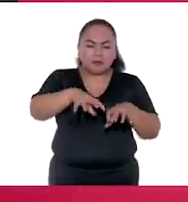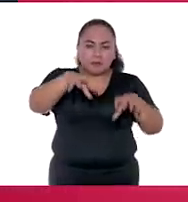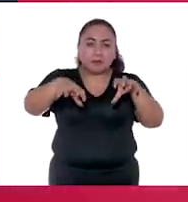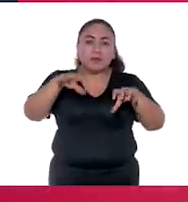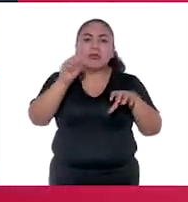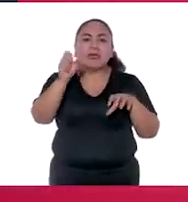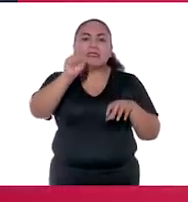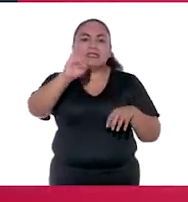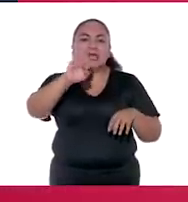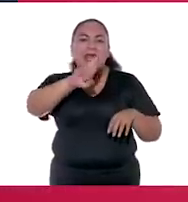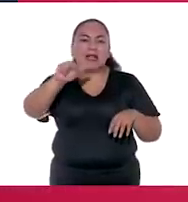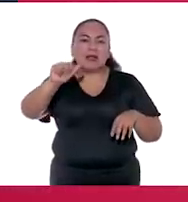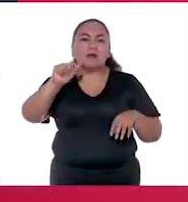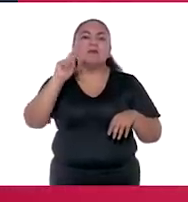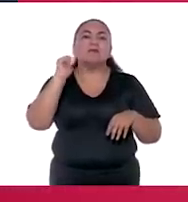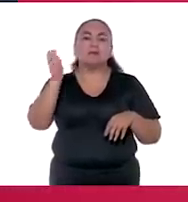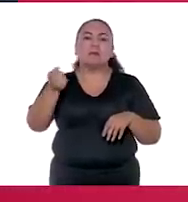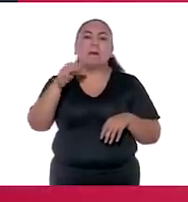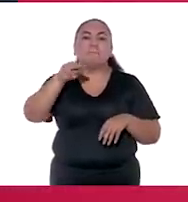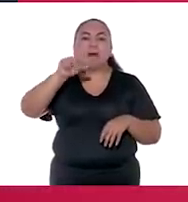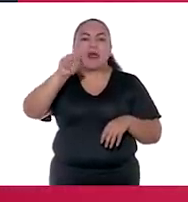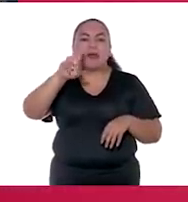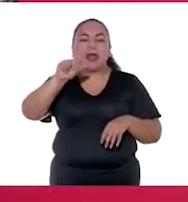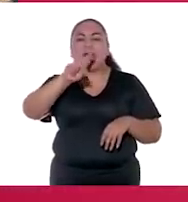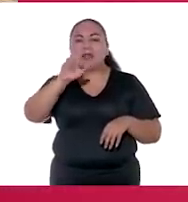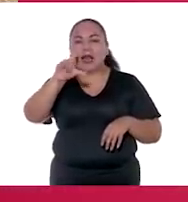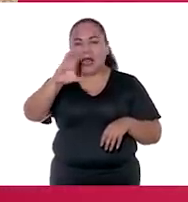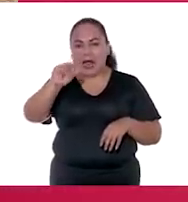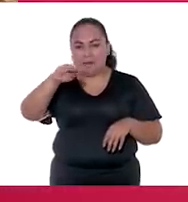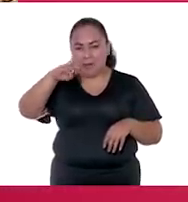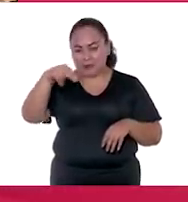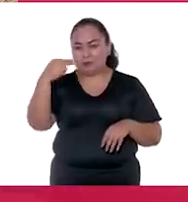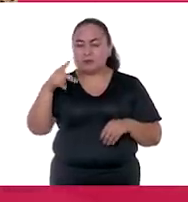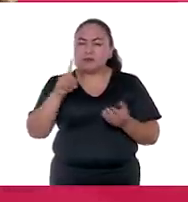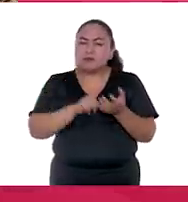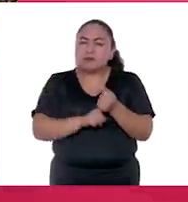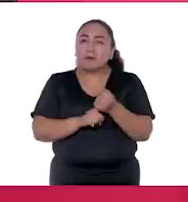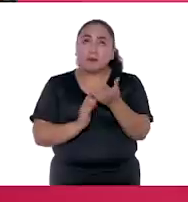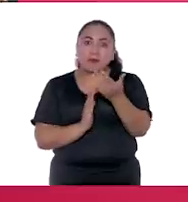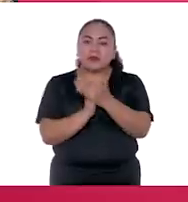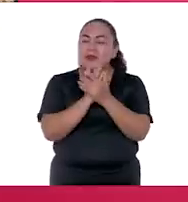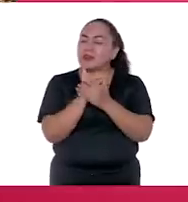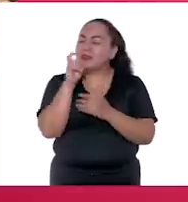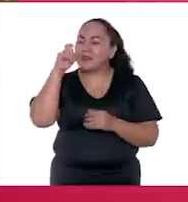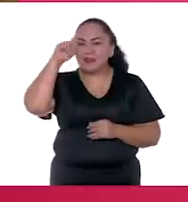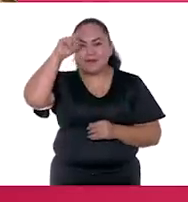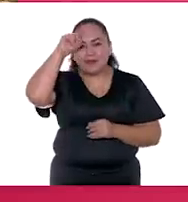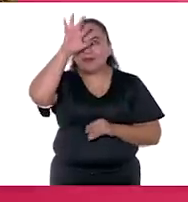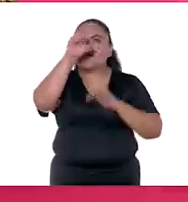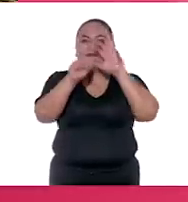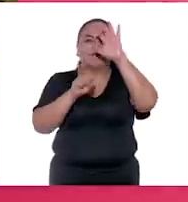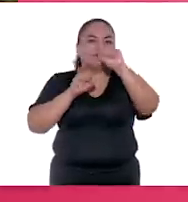La Sierra de Maderas del Carmen es un territorio escarpado de difícil acceso.